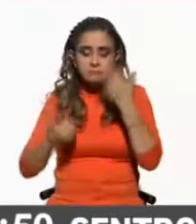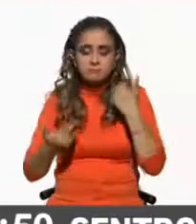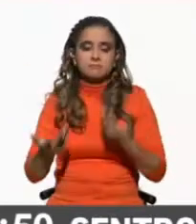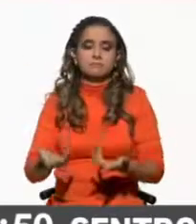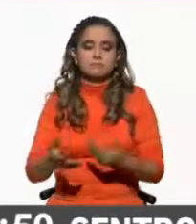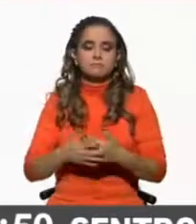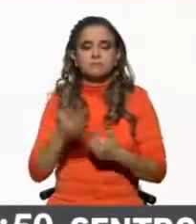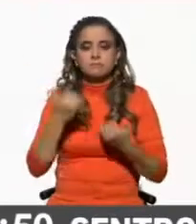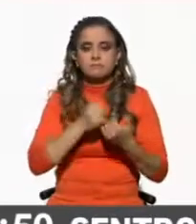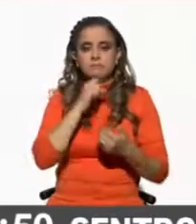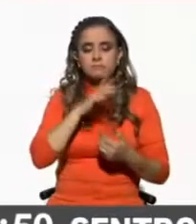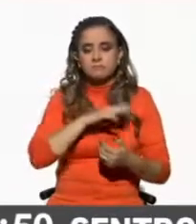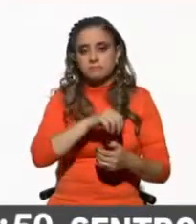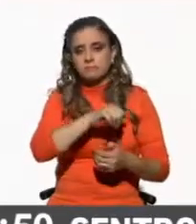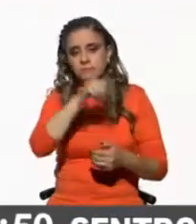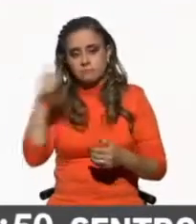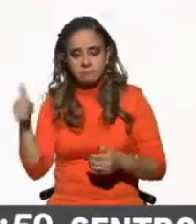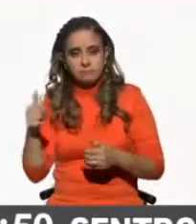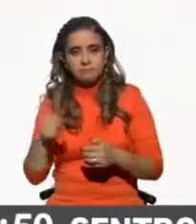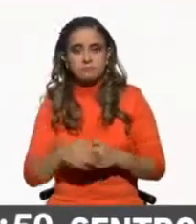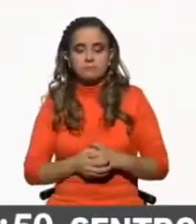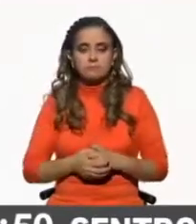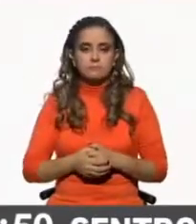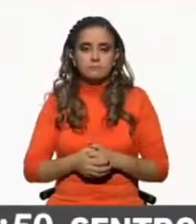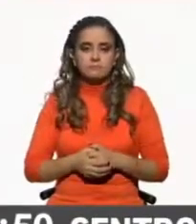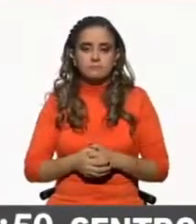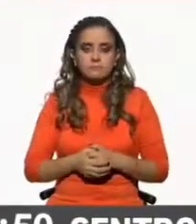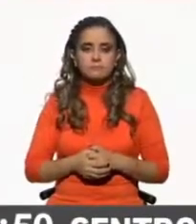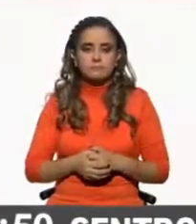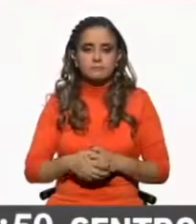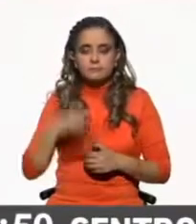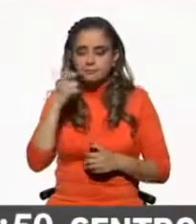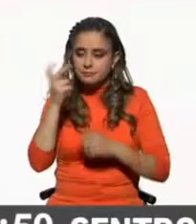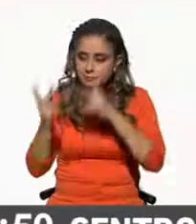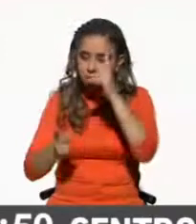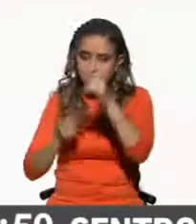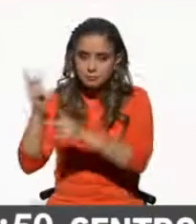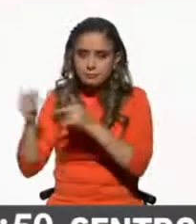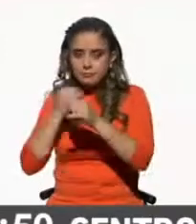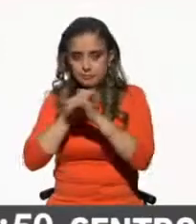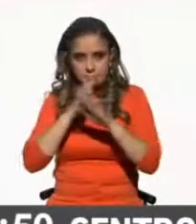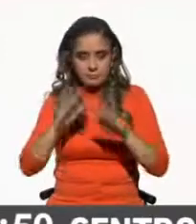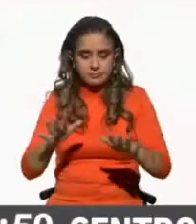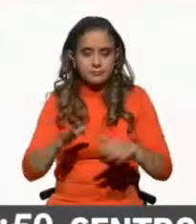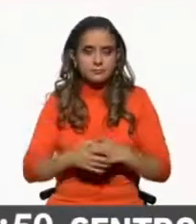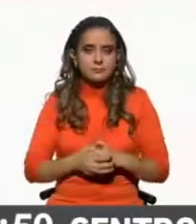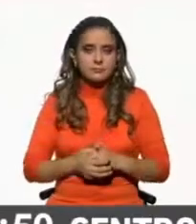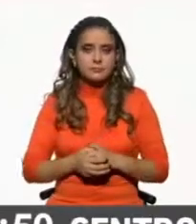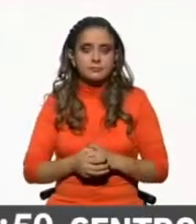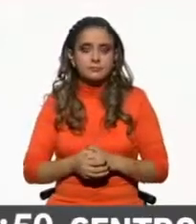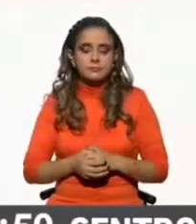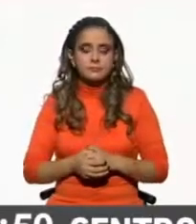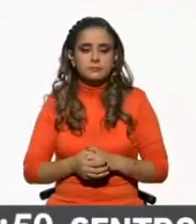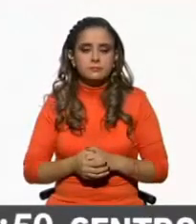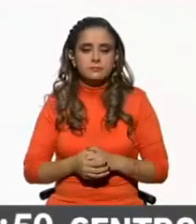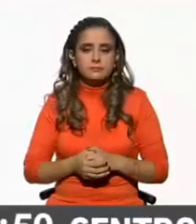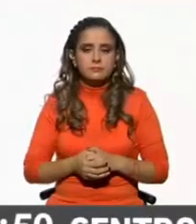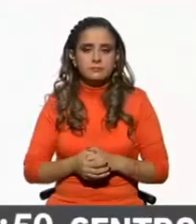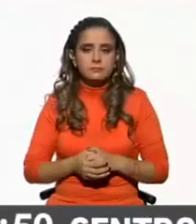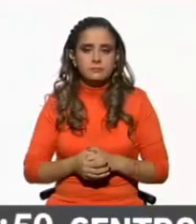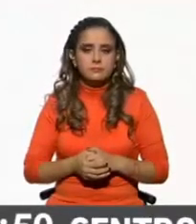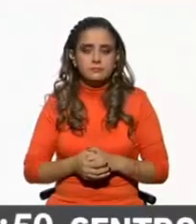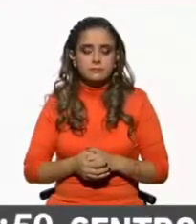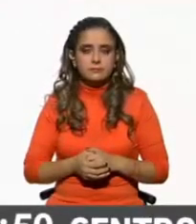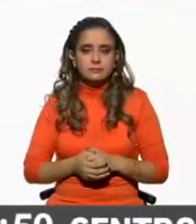dos preguntas, que sí tal vez son muy demandantes en términos de información, que es el número